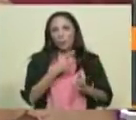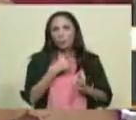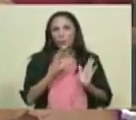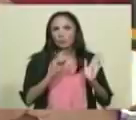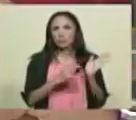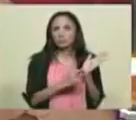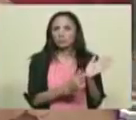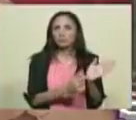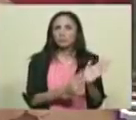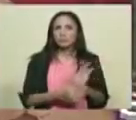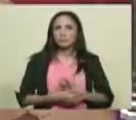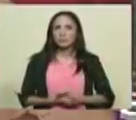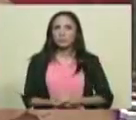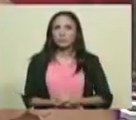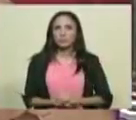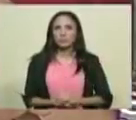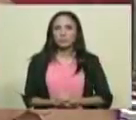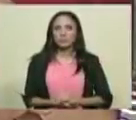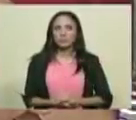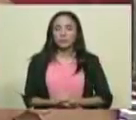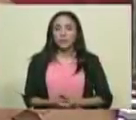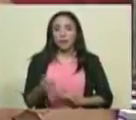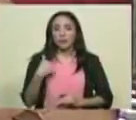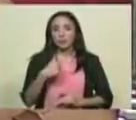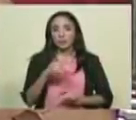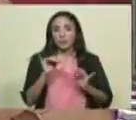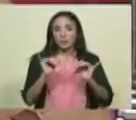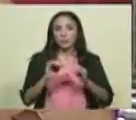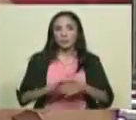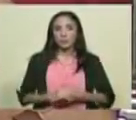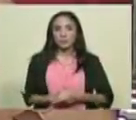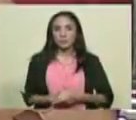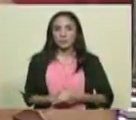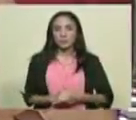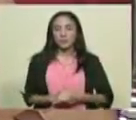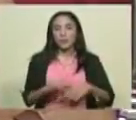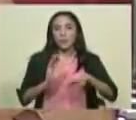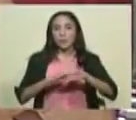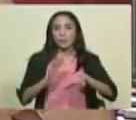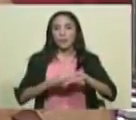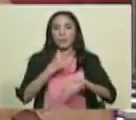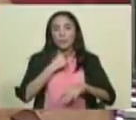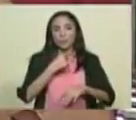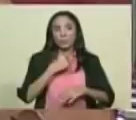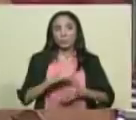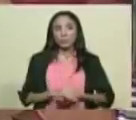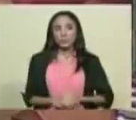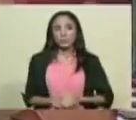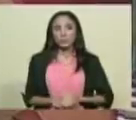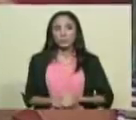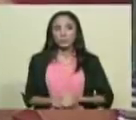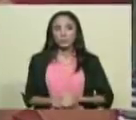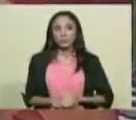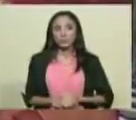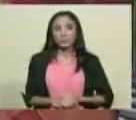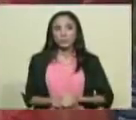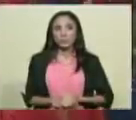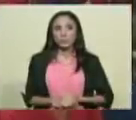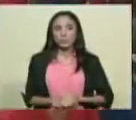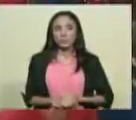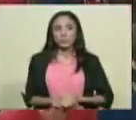Porque así es, miren, Erika, ¿te gusta? Va nuestro comandante Chávez,